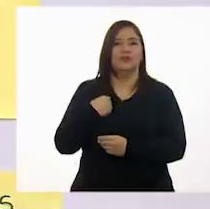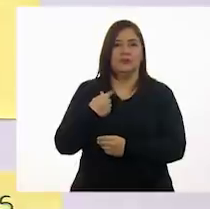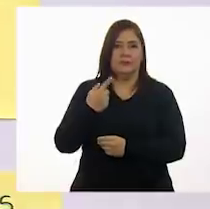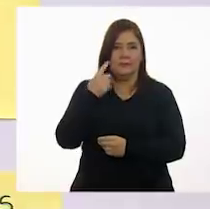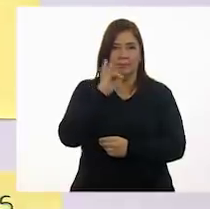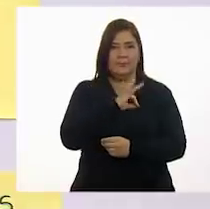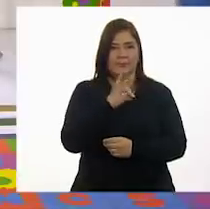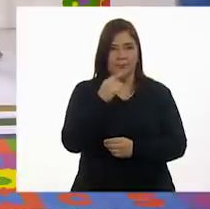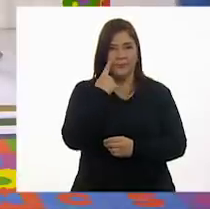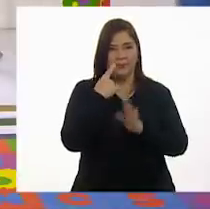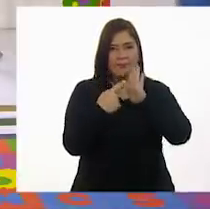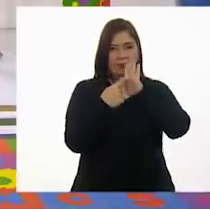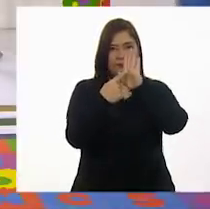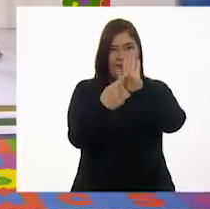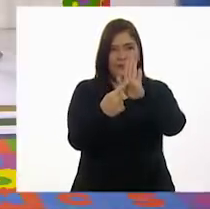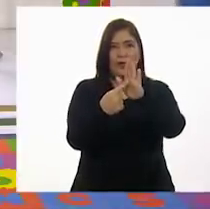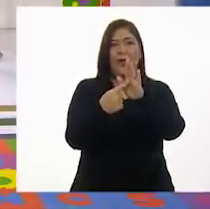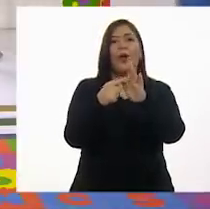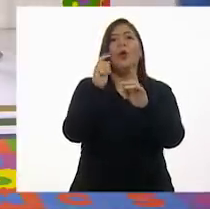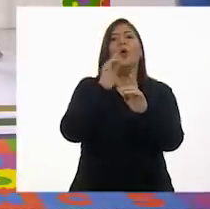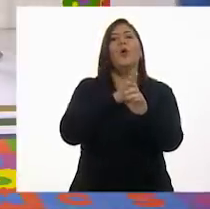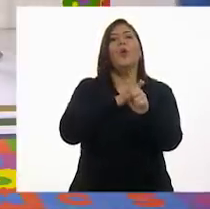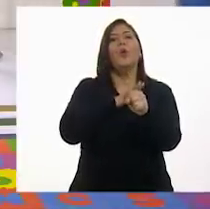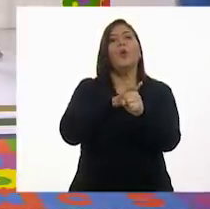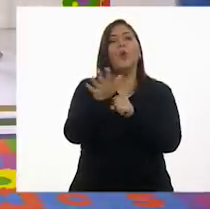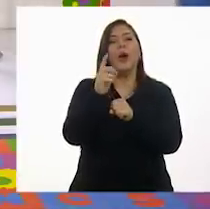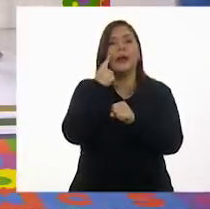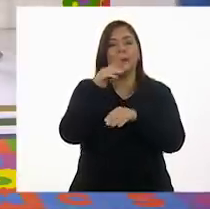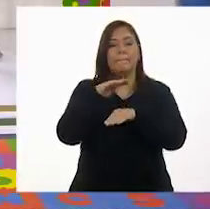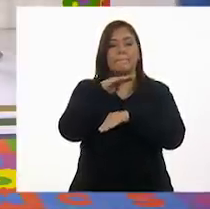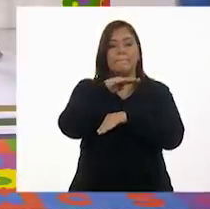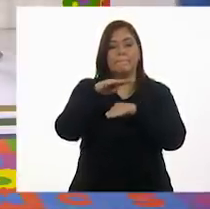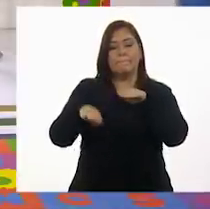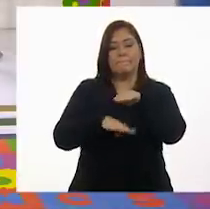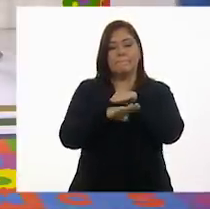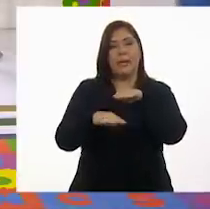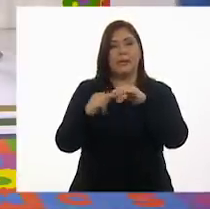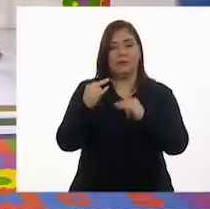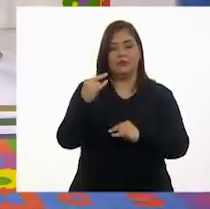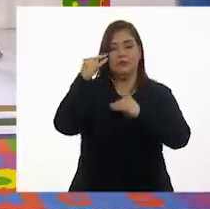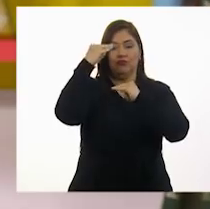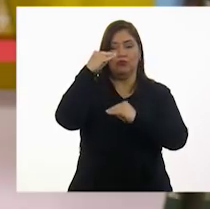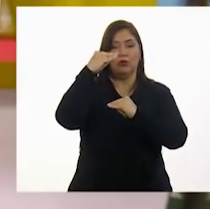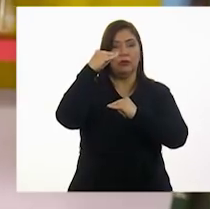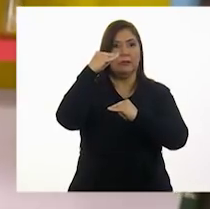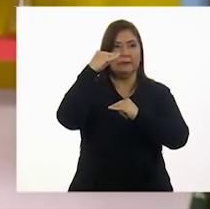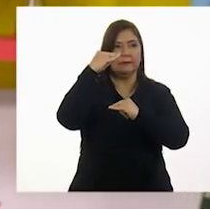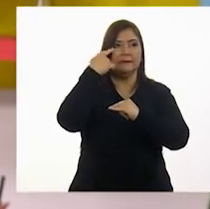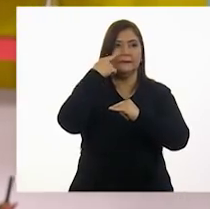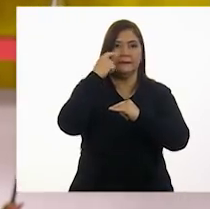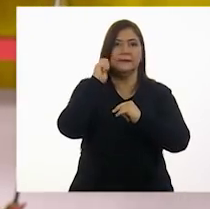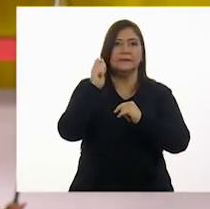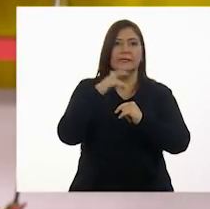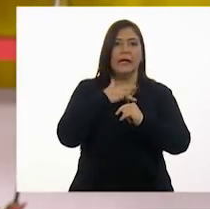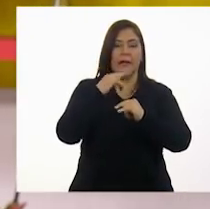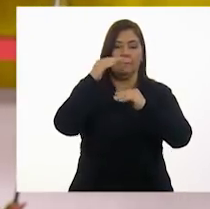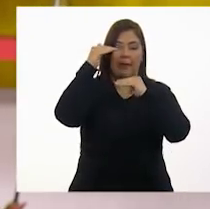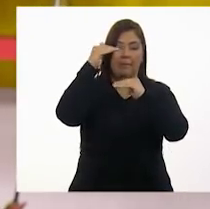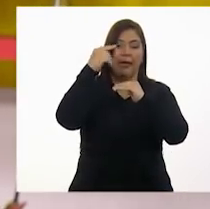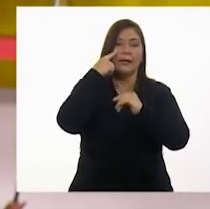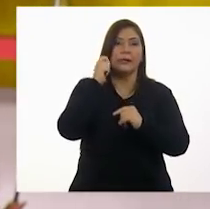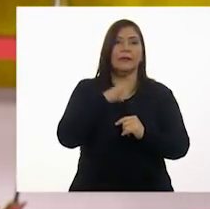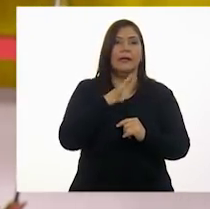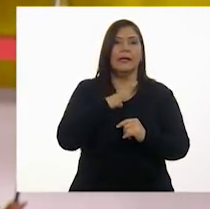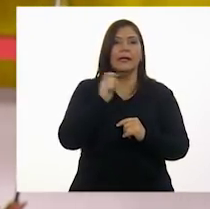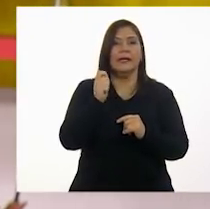lo, y enseñarle a los niños cuáles son sus caras, sus, perdón, sus bases. Sus bases son estas partes. ¿Y qué figura geométrica es? Es